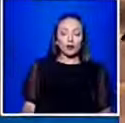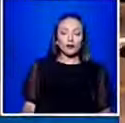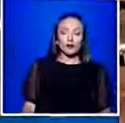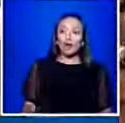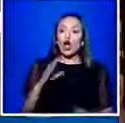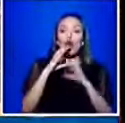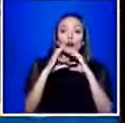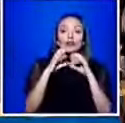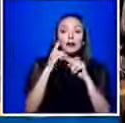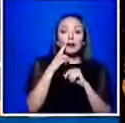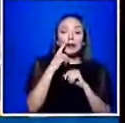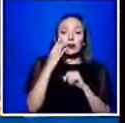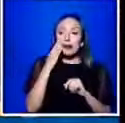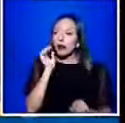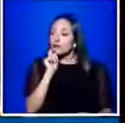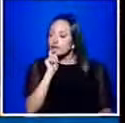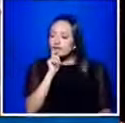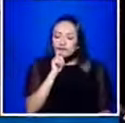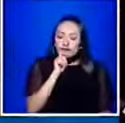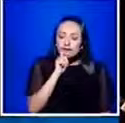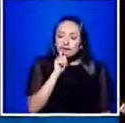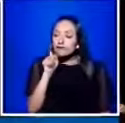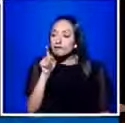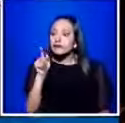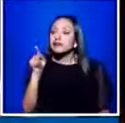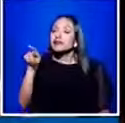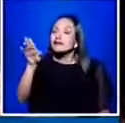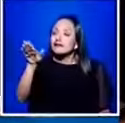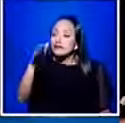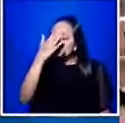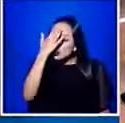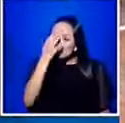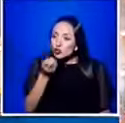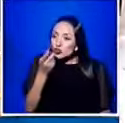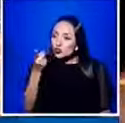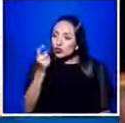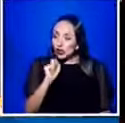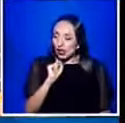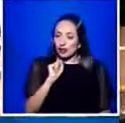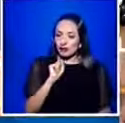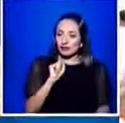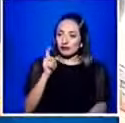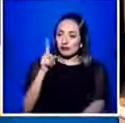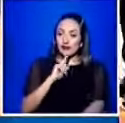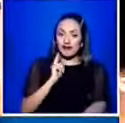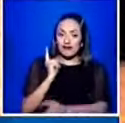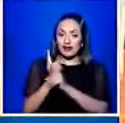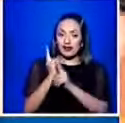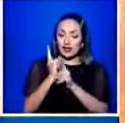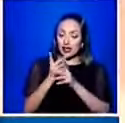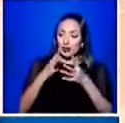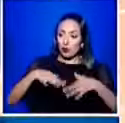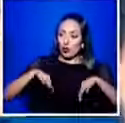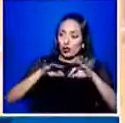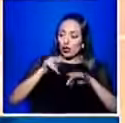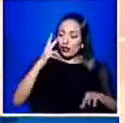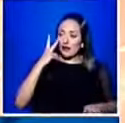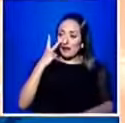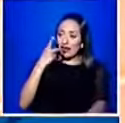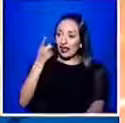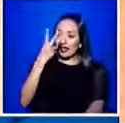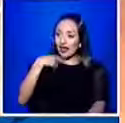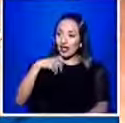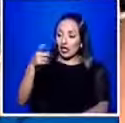para saber el sentimiento que tiene. Muy buenos días, mi vecina. Sin duda es algo importante ver cómo